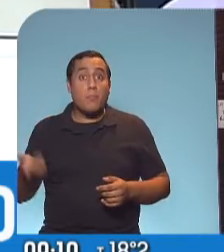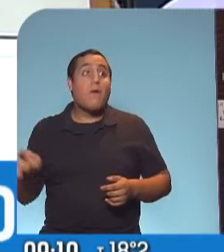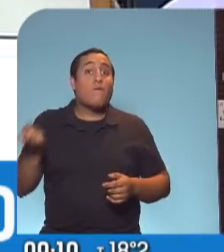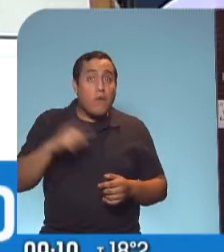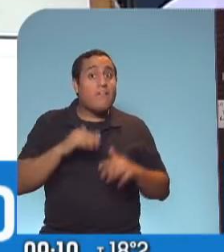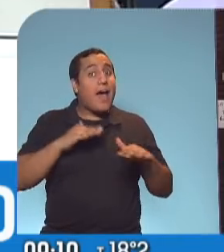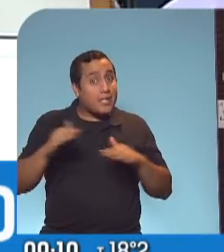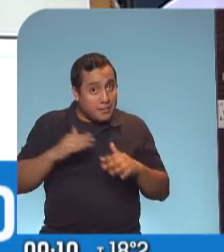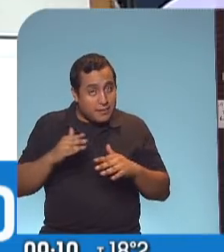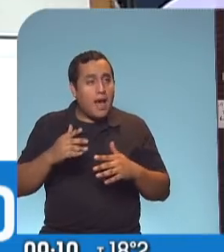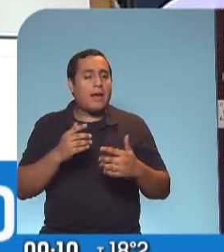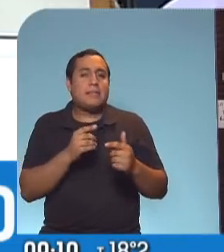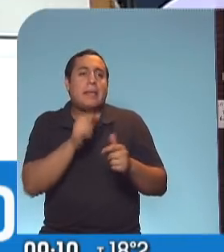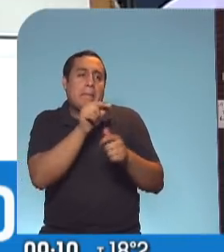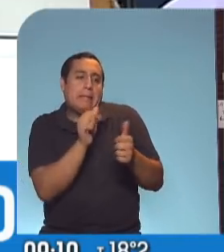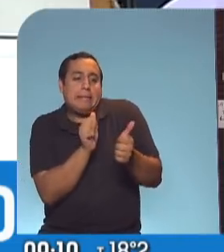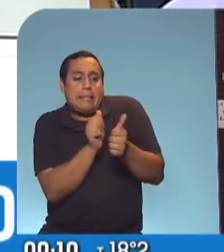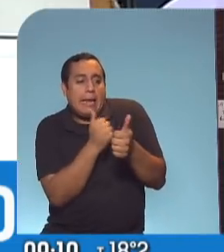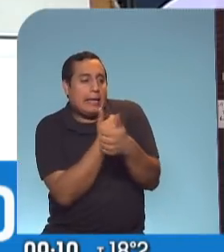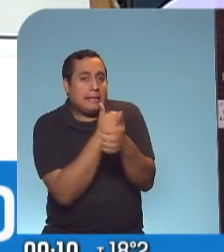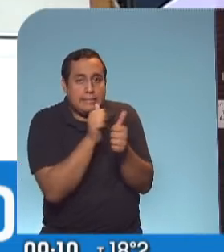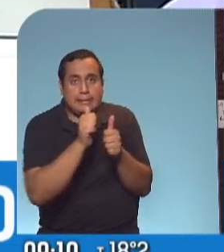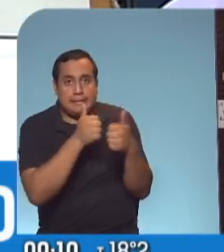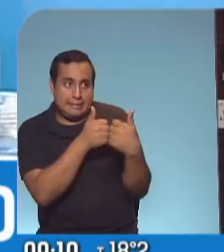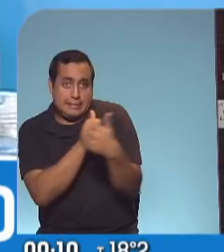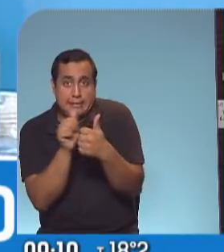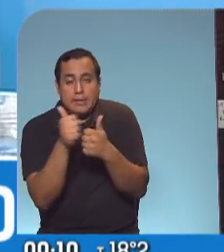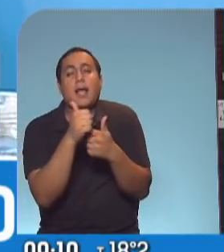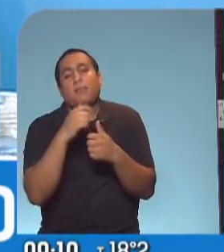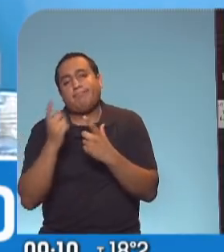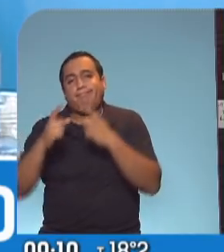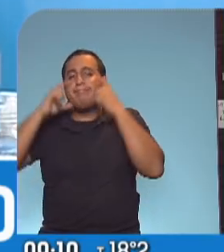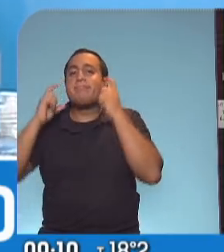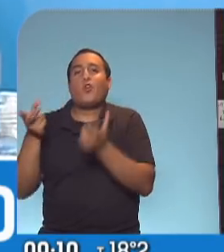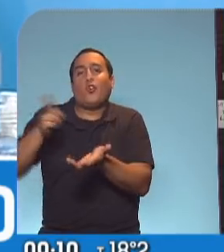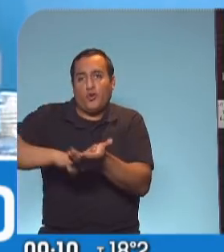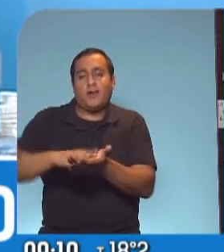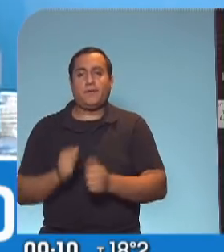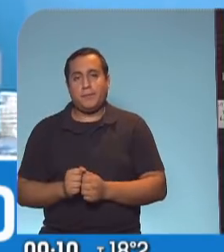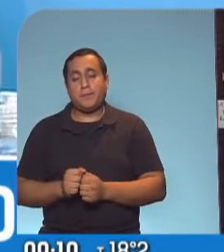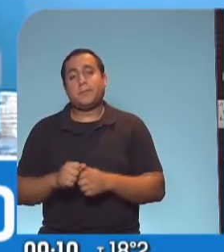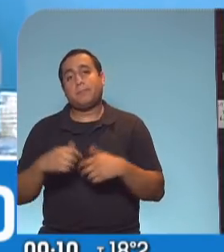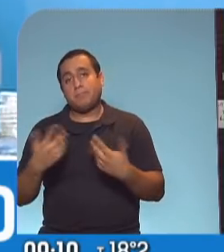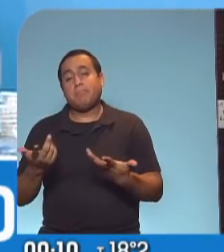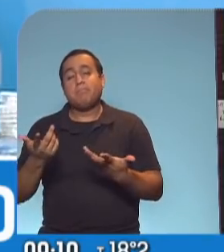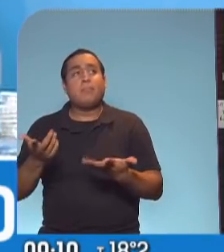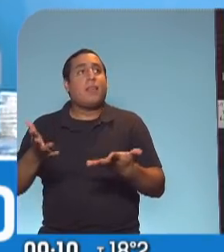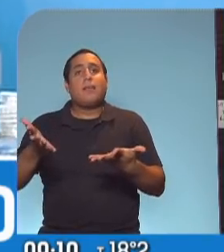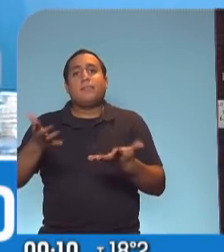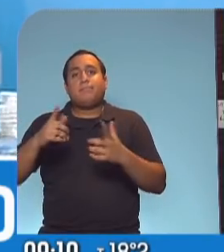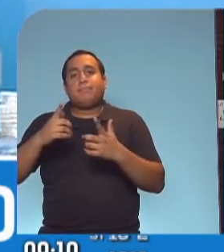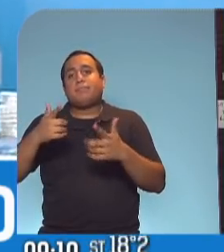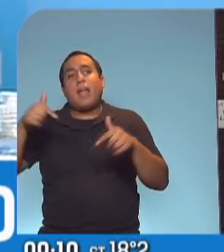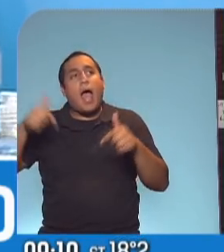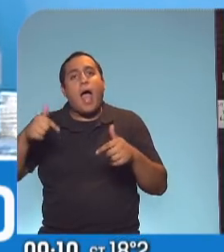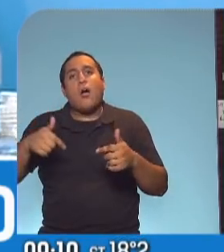más posibilidad de tener un contacto más cercano con otras personas, lo volvemos a utilizar en